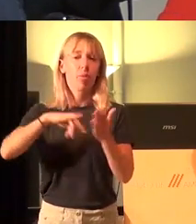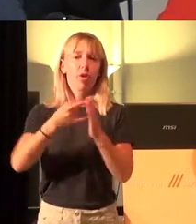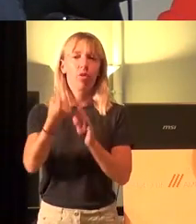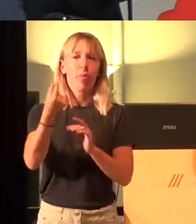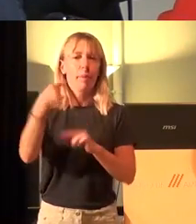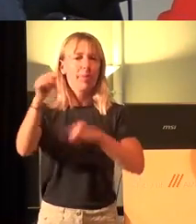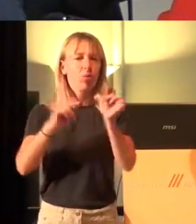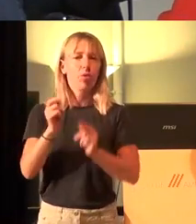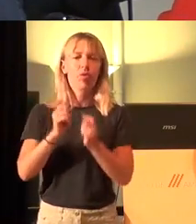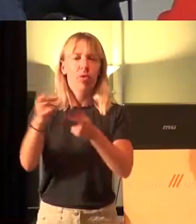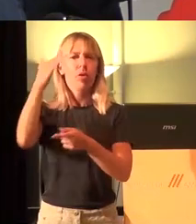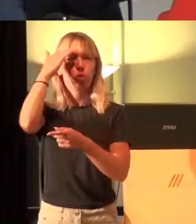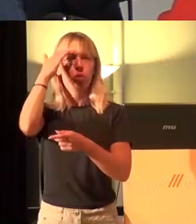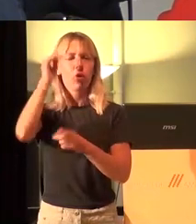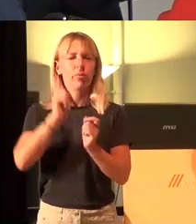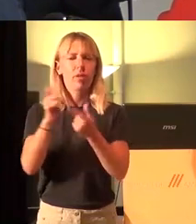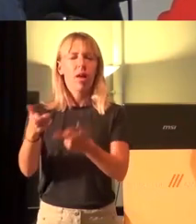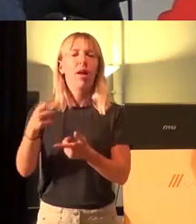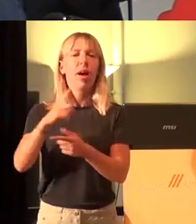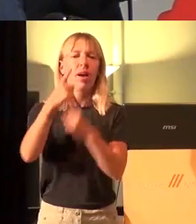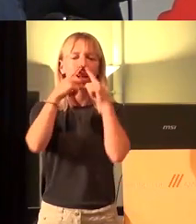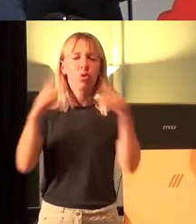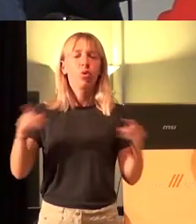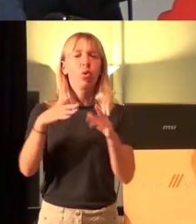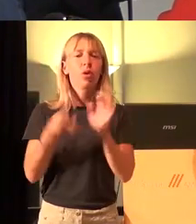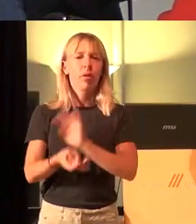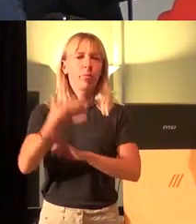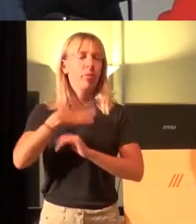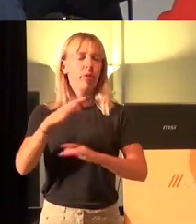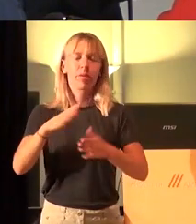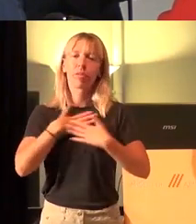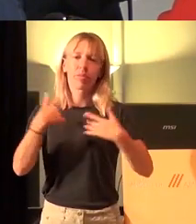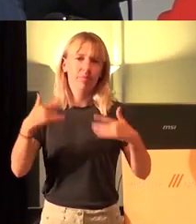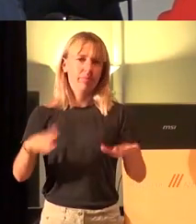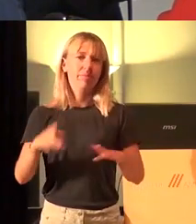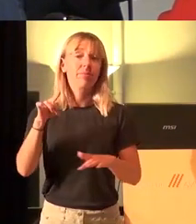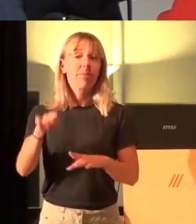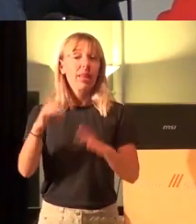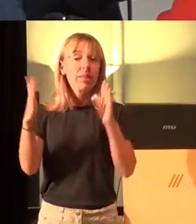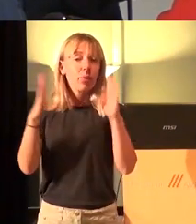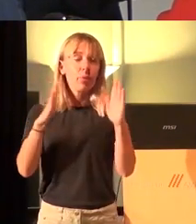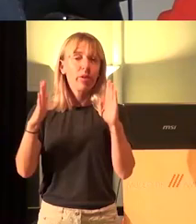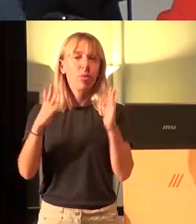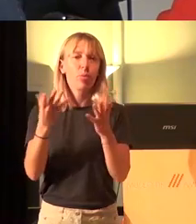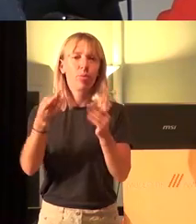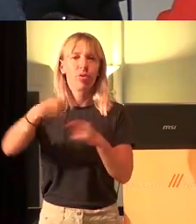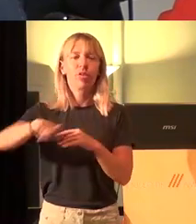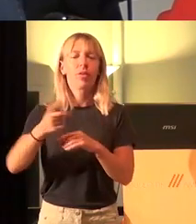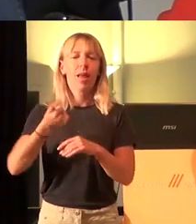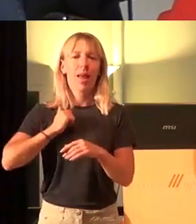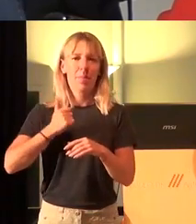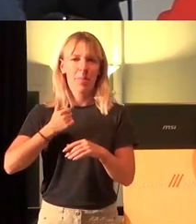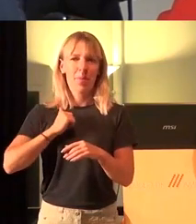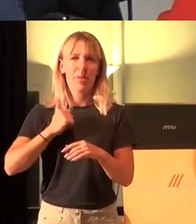presupuesto, les damos un tutor y durante un año completo van a poder crear lo que quieren. Y en ese momento muchos de ellos